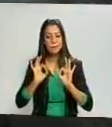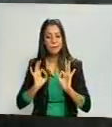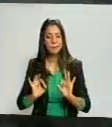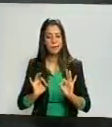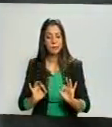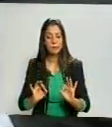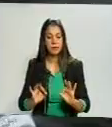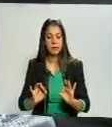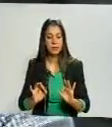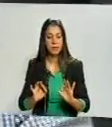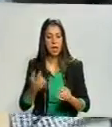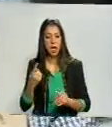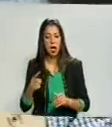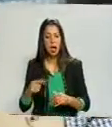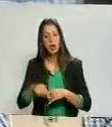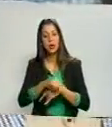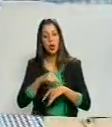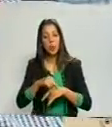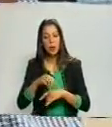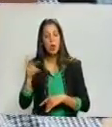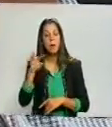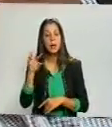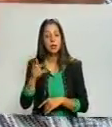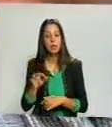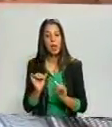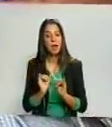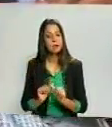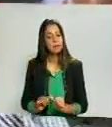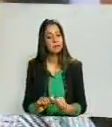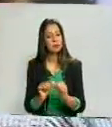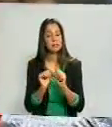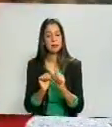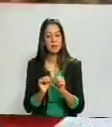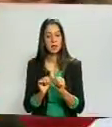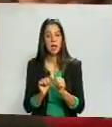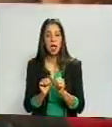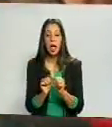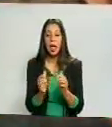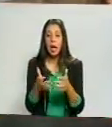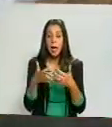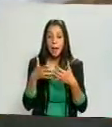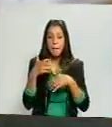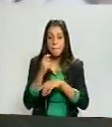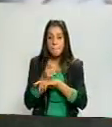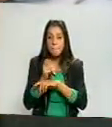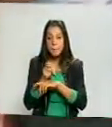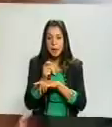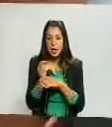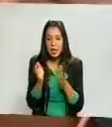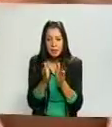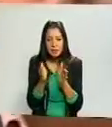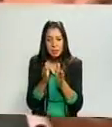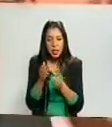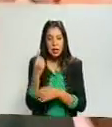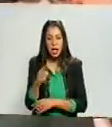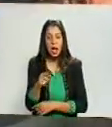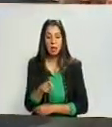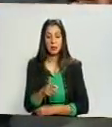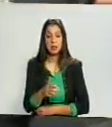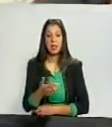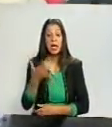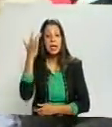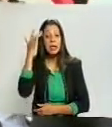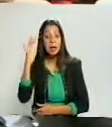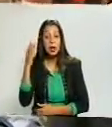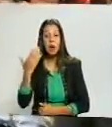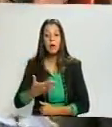venido estableciendo el Estado venezolano y va a seguir estableciendo con la pequeña minería que existe en esta zona. Yo creo que es